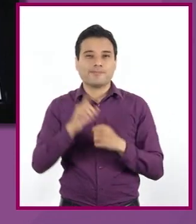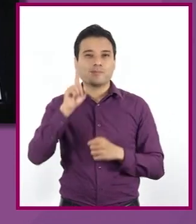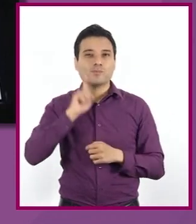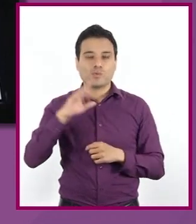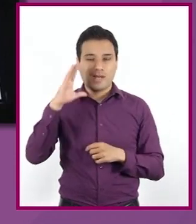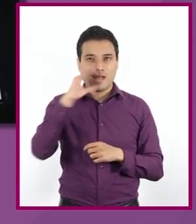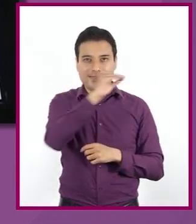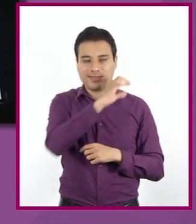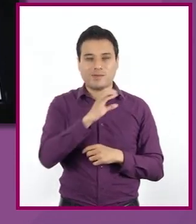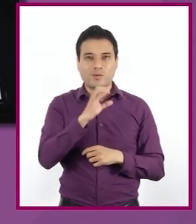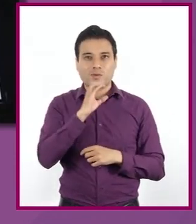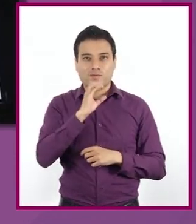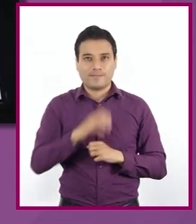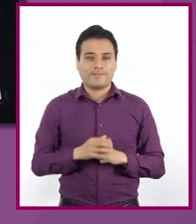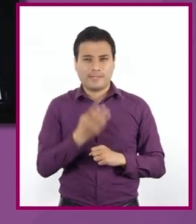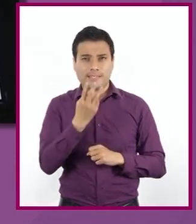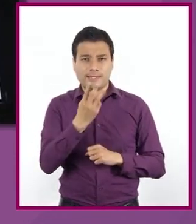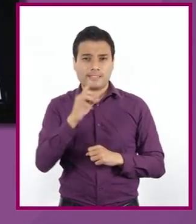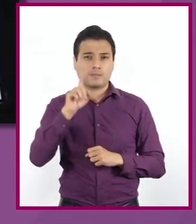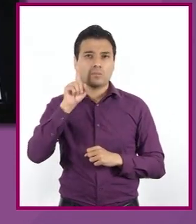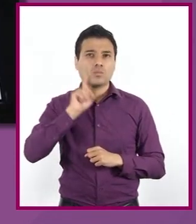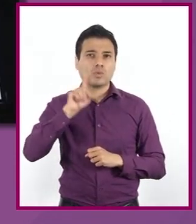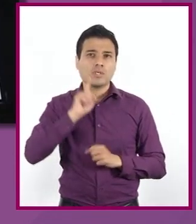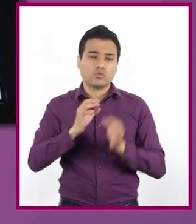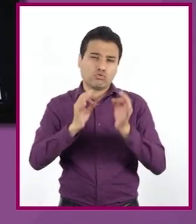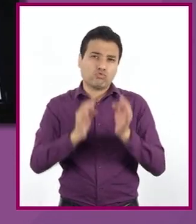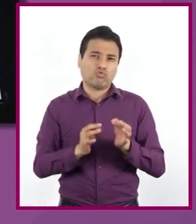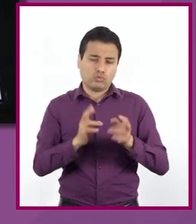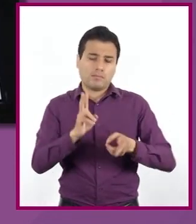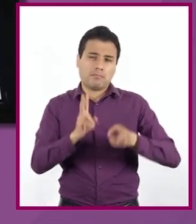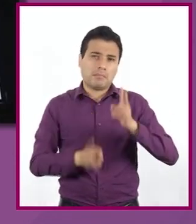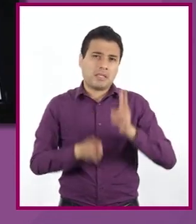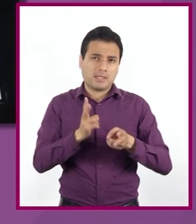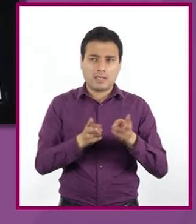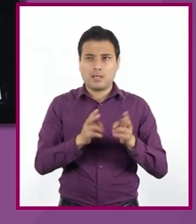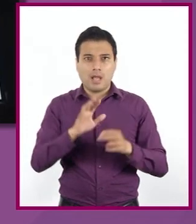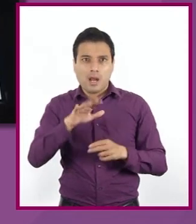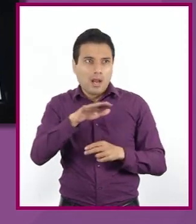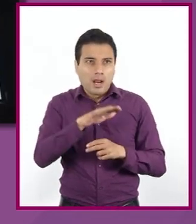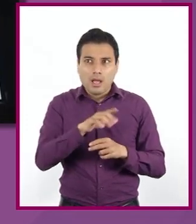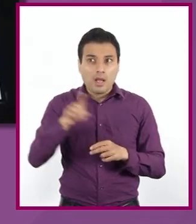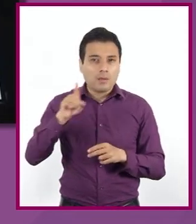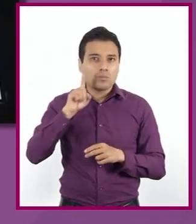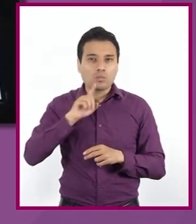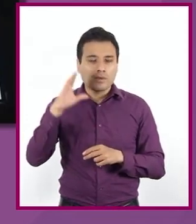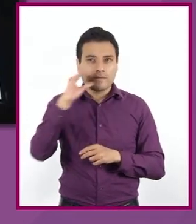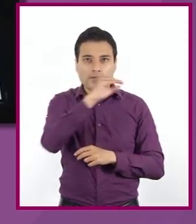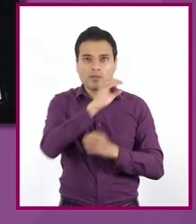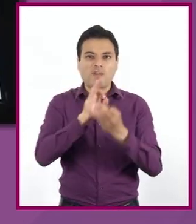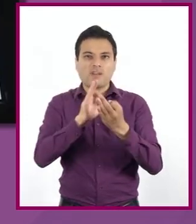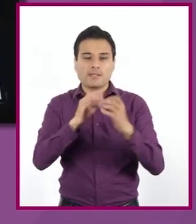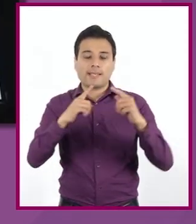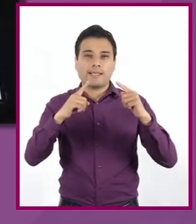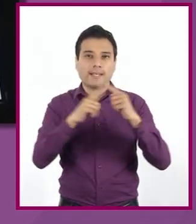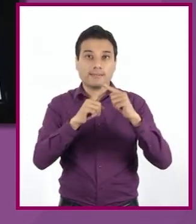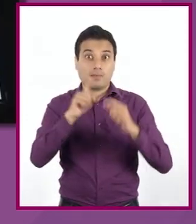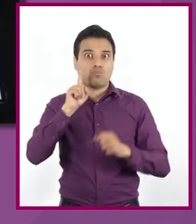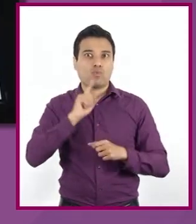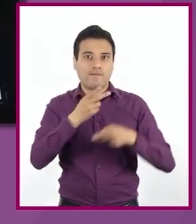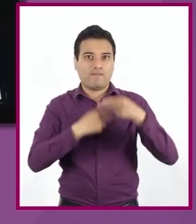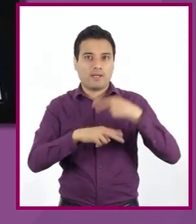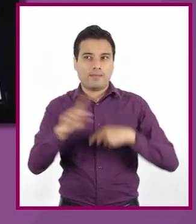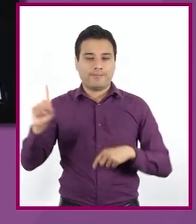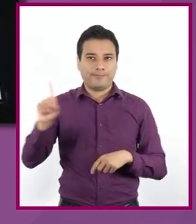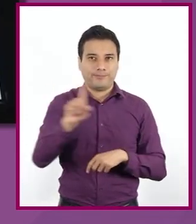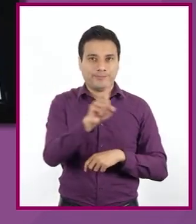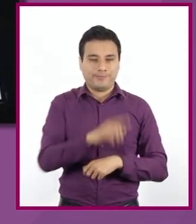Córdoba. 3 mujeres se encuentran hablando sobre la mulata frente a una iglesia mientras ella va pasando.